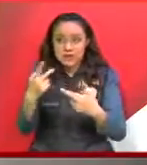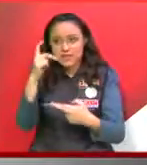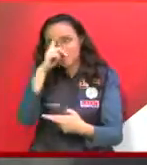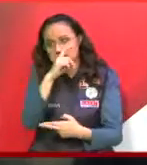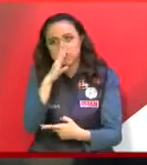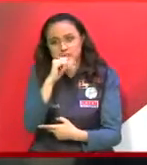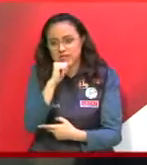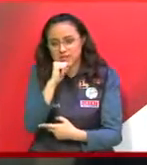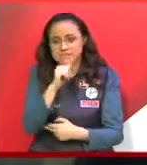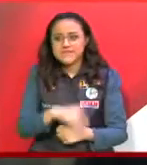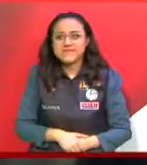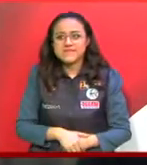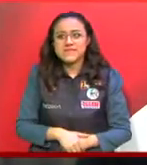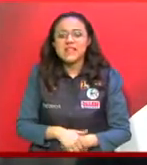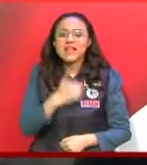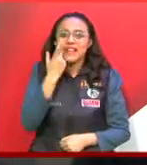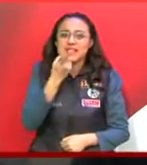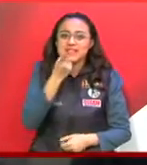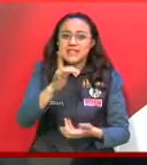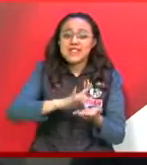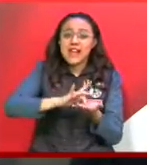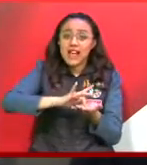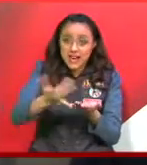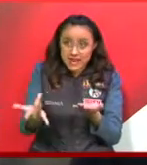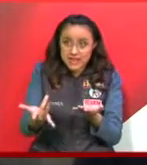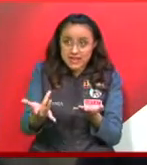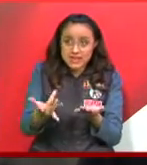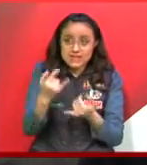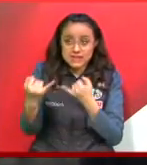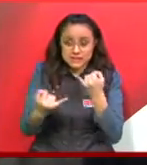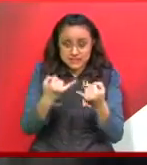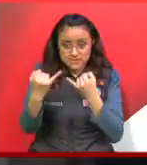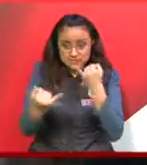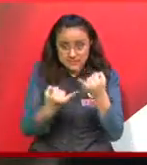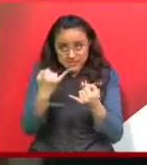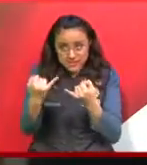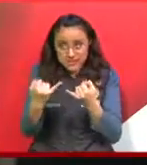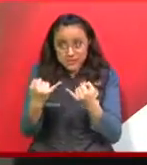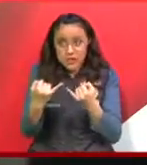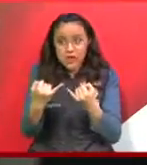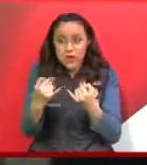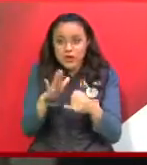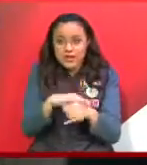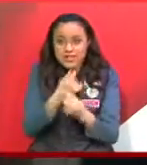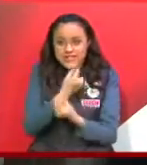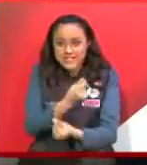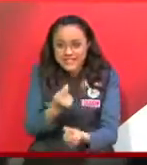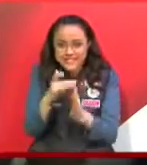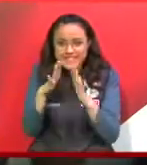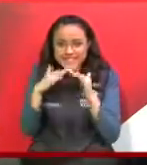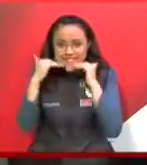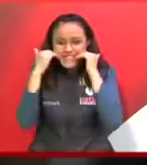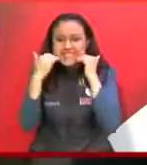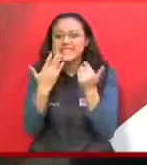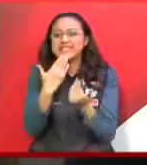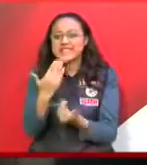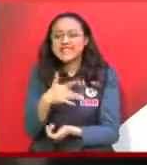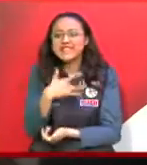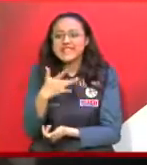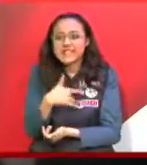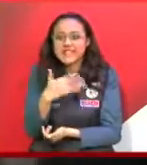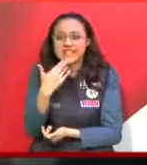pequeños. De hecho, el agradecimiento es al juguetón por darle alegría aquí al pueblo, darle alegría a los niños.